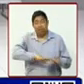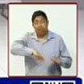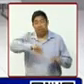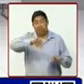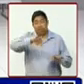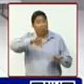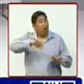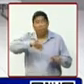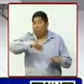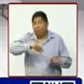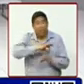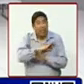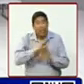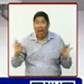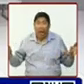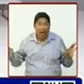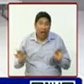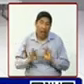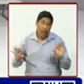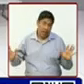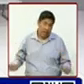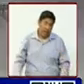las inundaciones, pero hasta ahora nada.